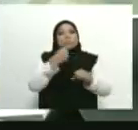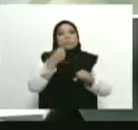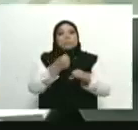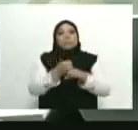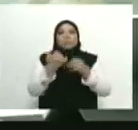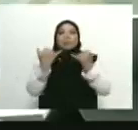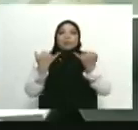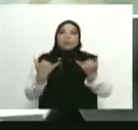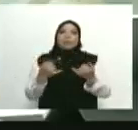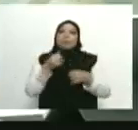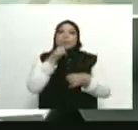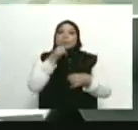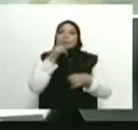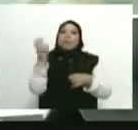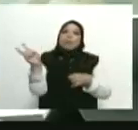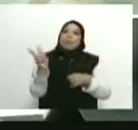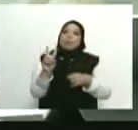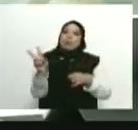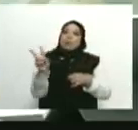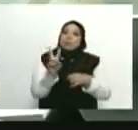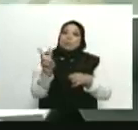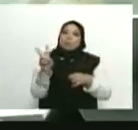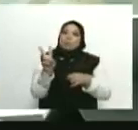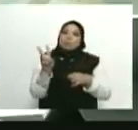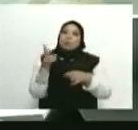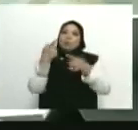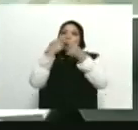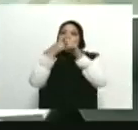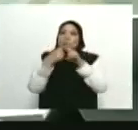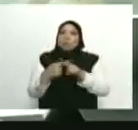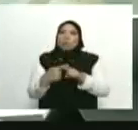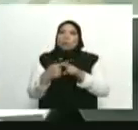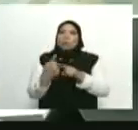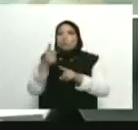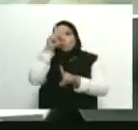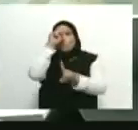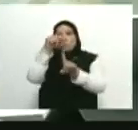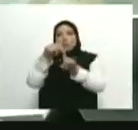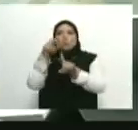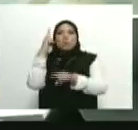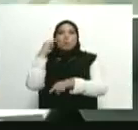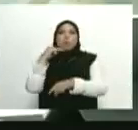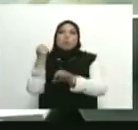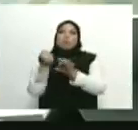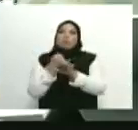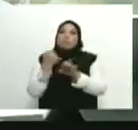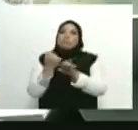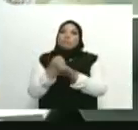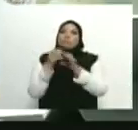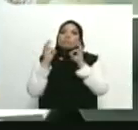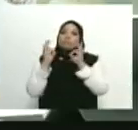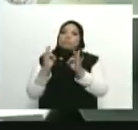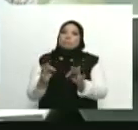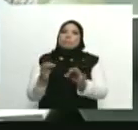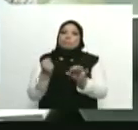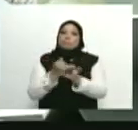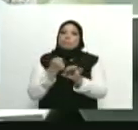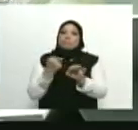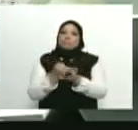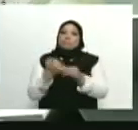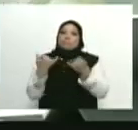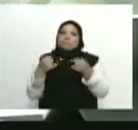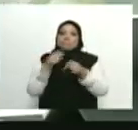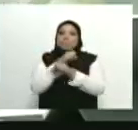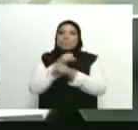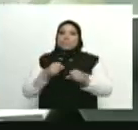Granada como Venezuela, y destrozar los logros de Bolívar, lo cual hubiera obligado a Bolívar a regresar de